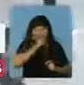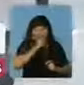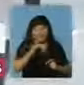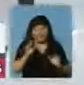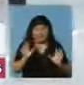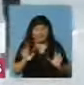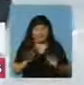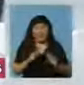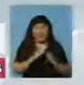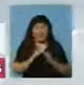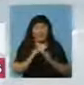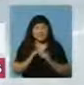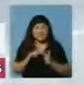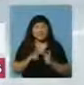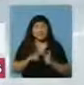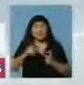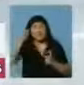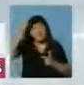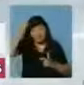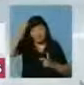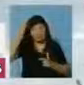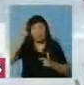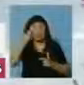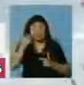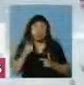baños,